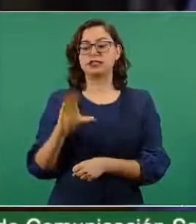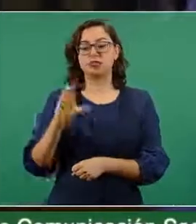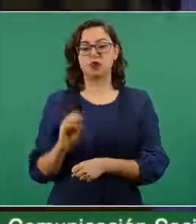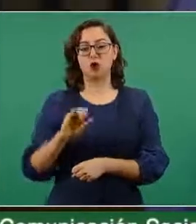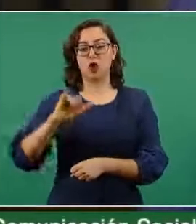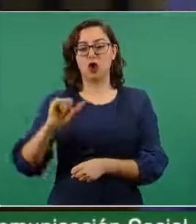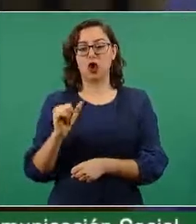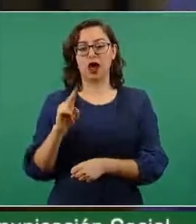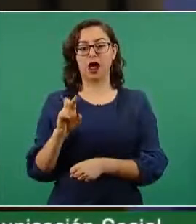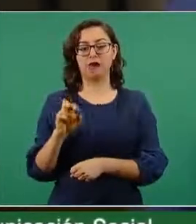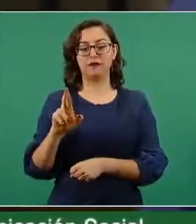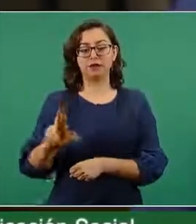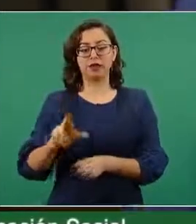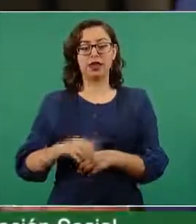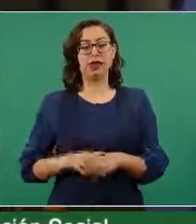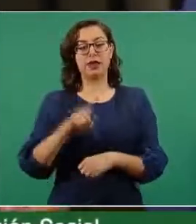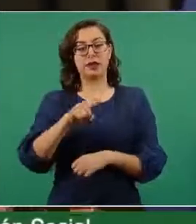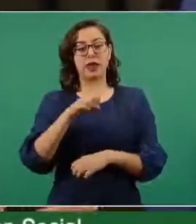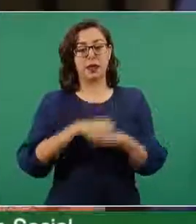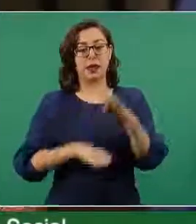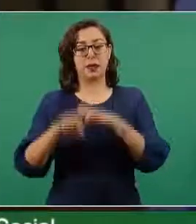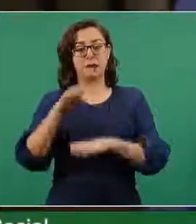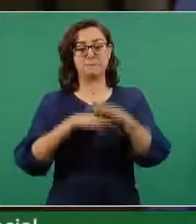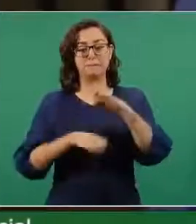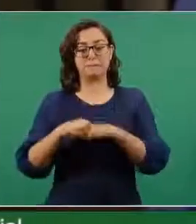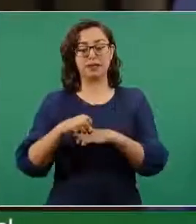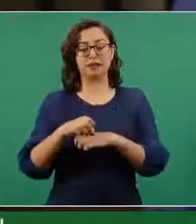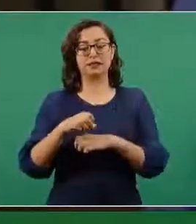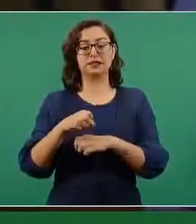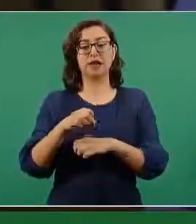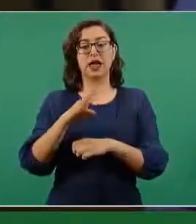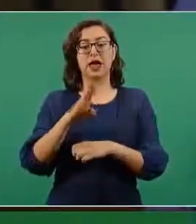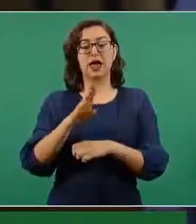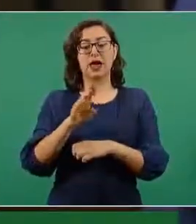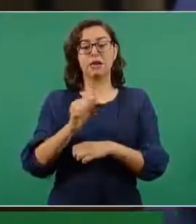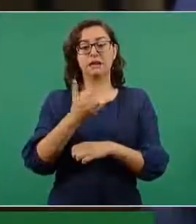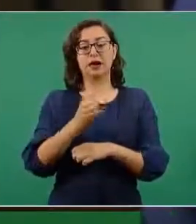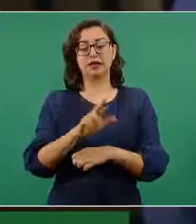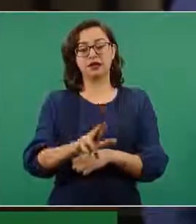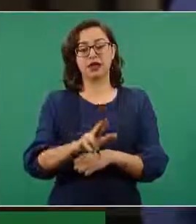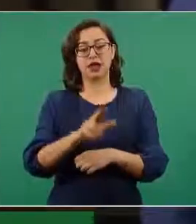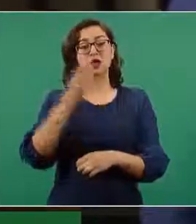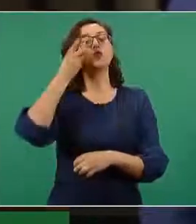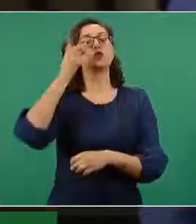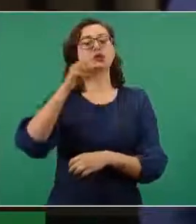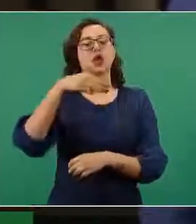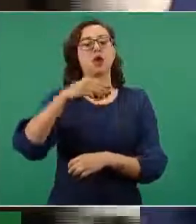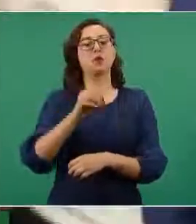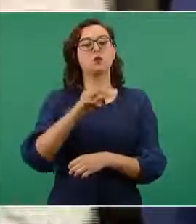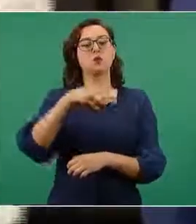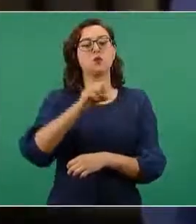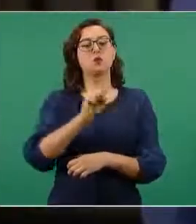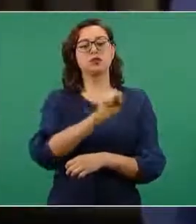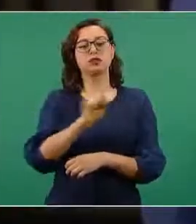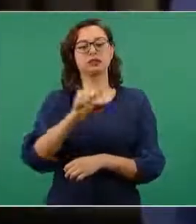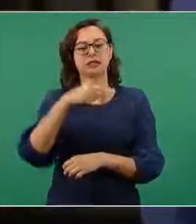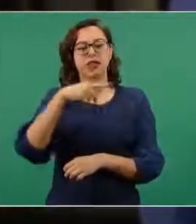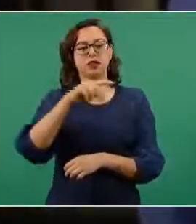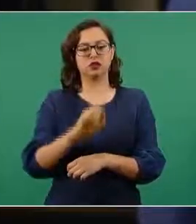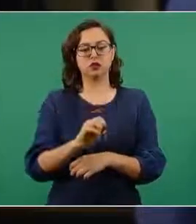concedió a la empresa Bayer, dueña de Monsanto, una suspensión provisional al decreto sobre el uso